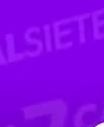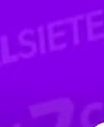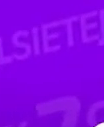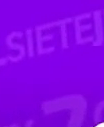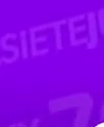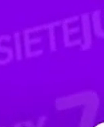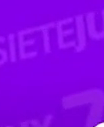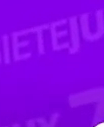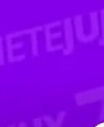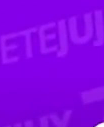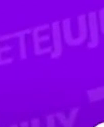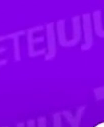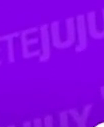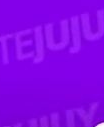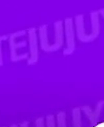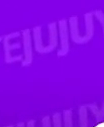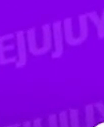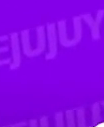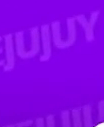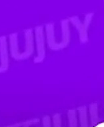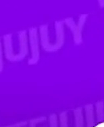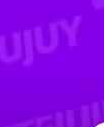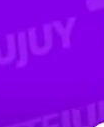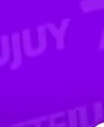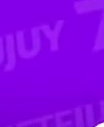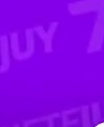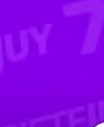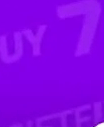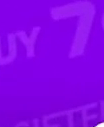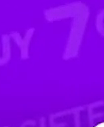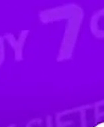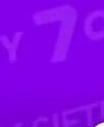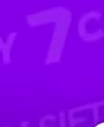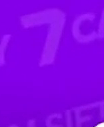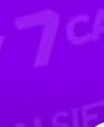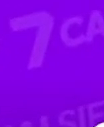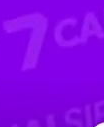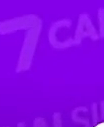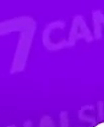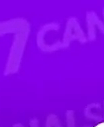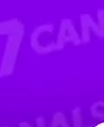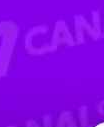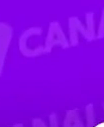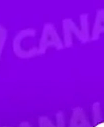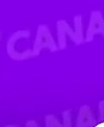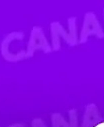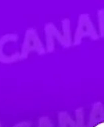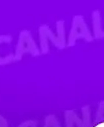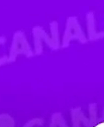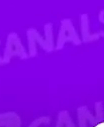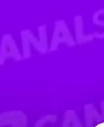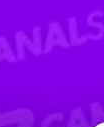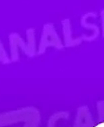no donde ellos tienen un plan de trabajo donde vienen a despejar fines de semana y los días de semana también No porque nosotros cada vez que llamamos vienen